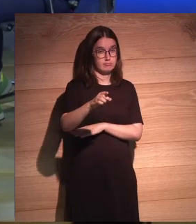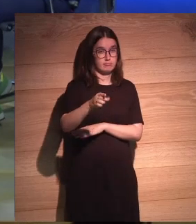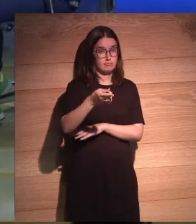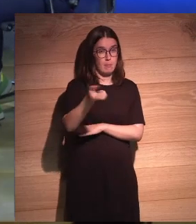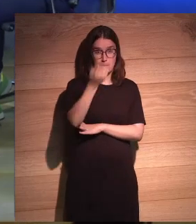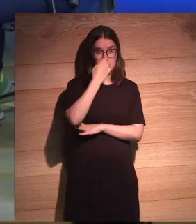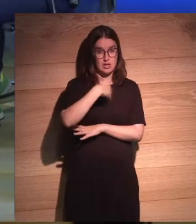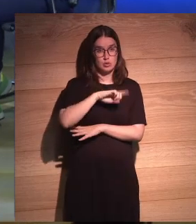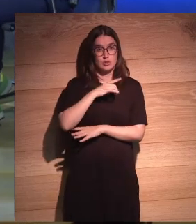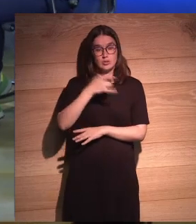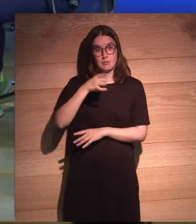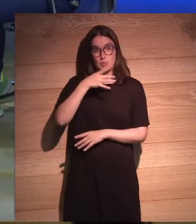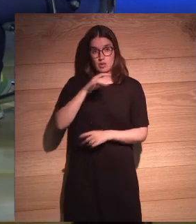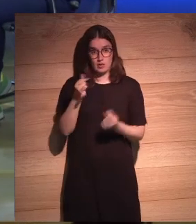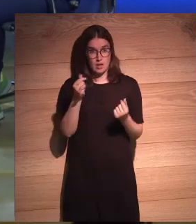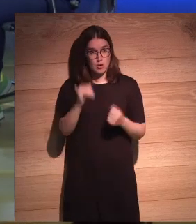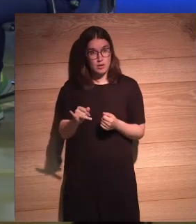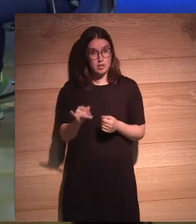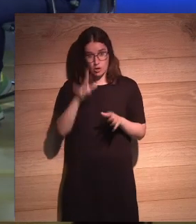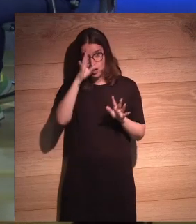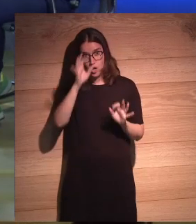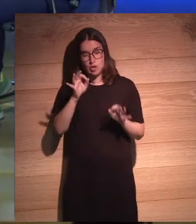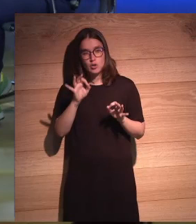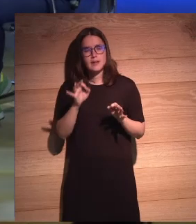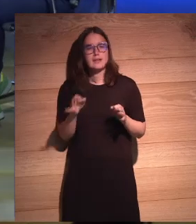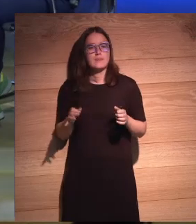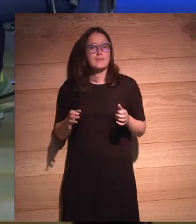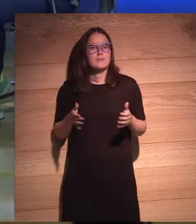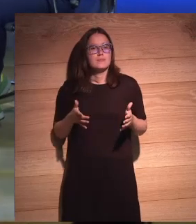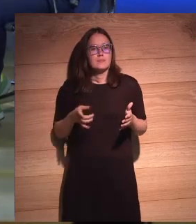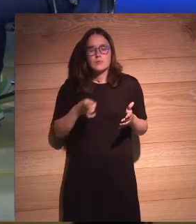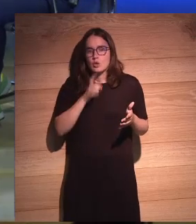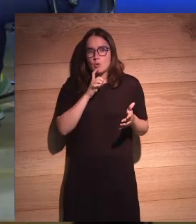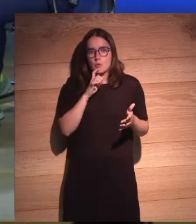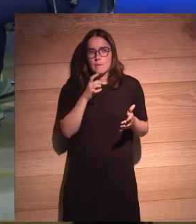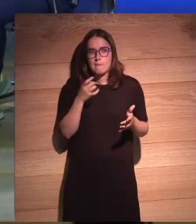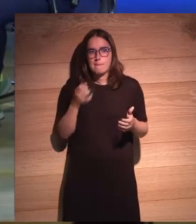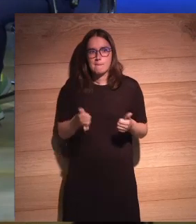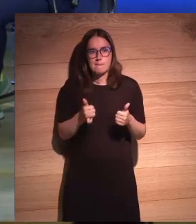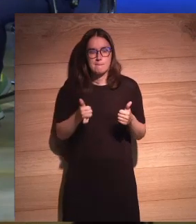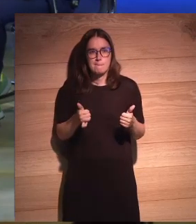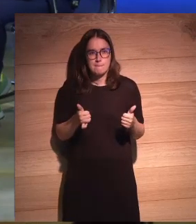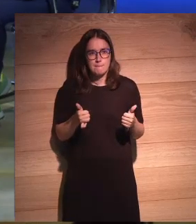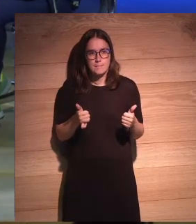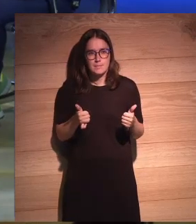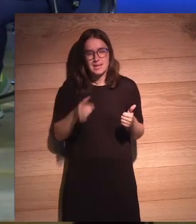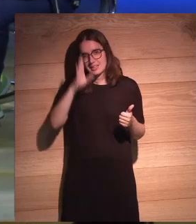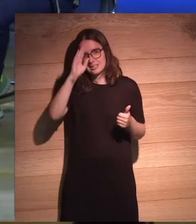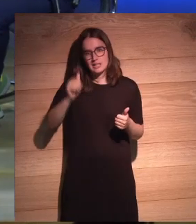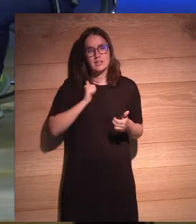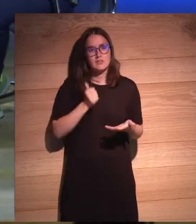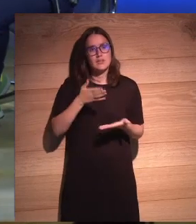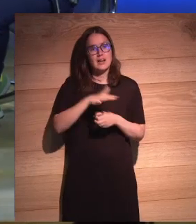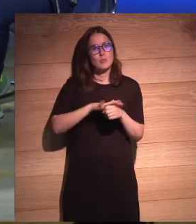delante de nosotros, también porque pueden permitírselo, ¿no? Evidentemente. ¿Qué podríamos, para aterrizar un poco la inteligencia artificial en